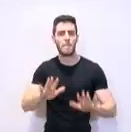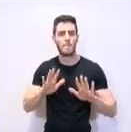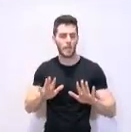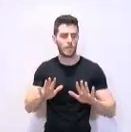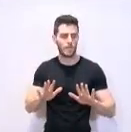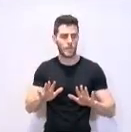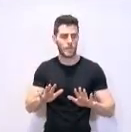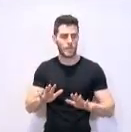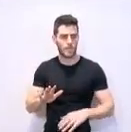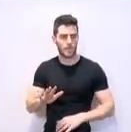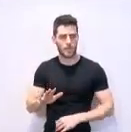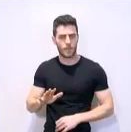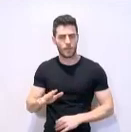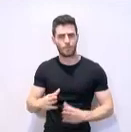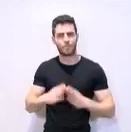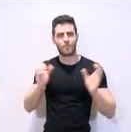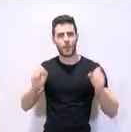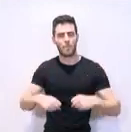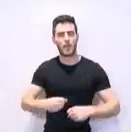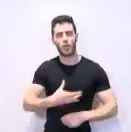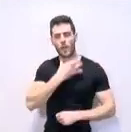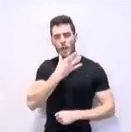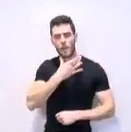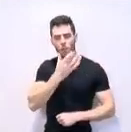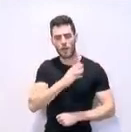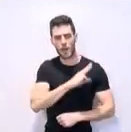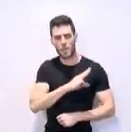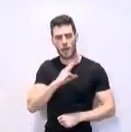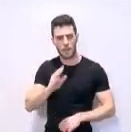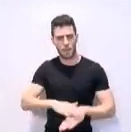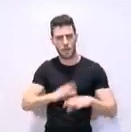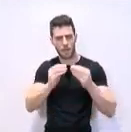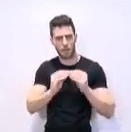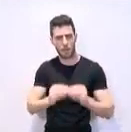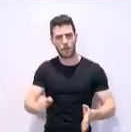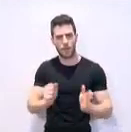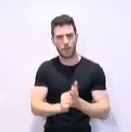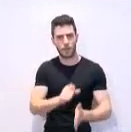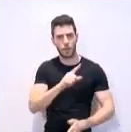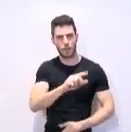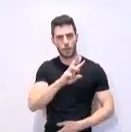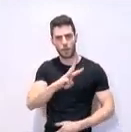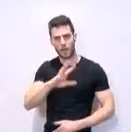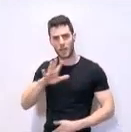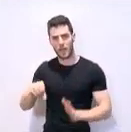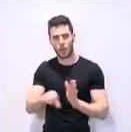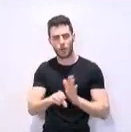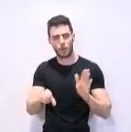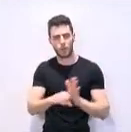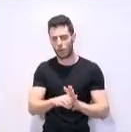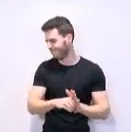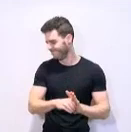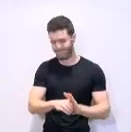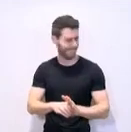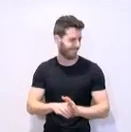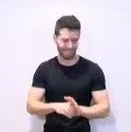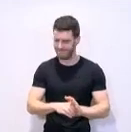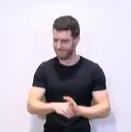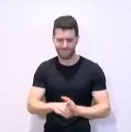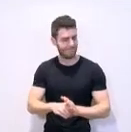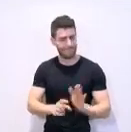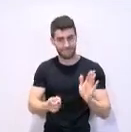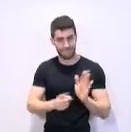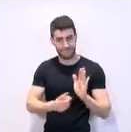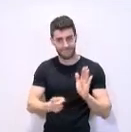mejor presidente con ese pacto de la vergüenza con el Partido Popular para modificar el artículo 135 de la Constitución. Eso no dio